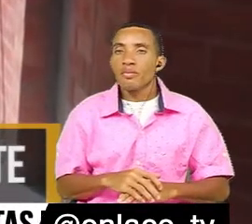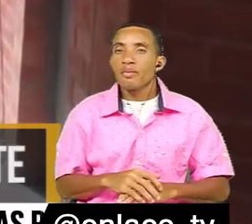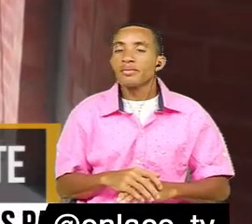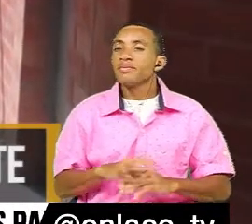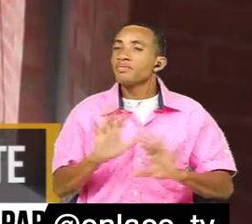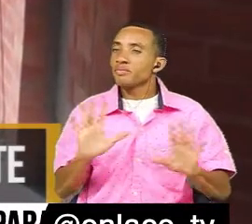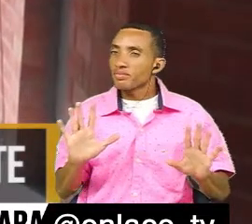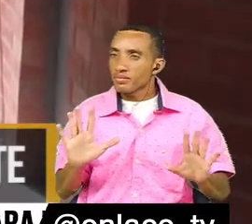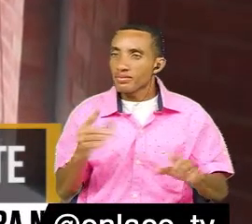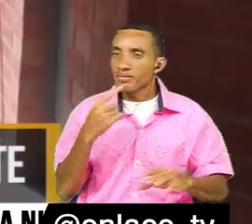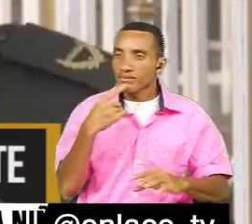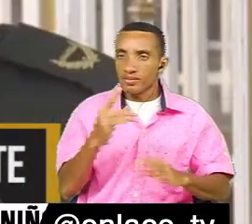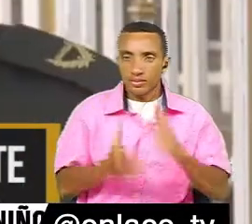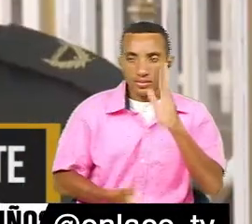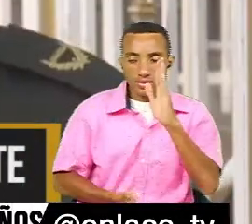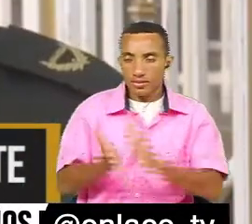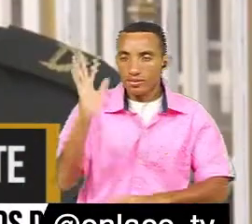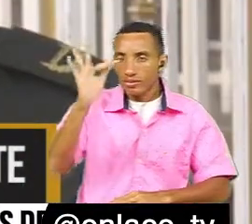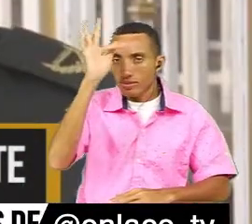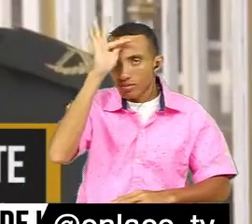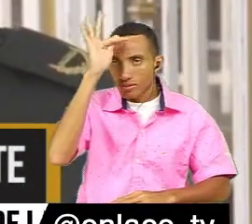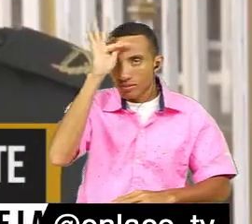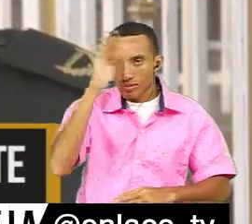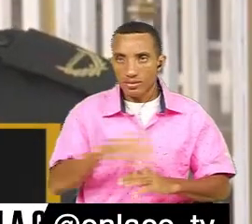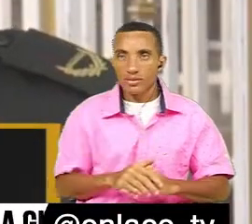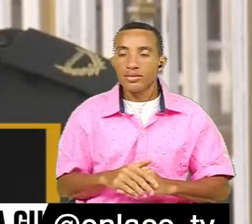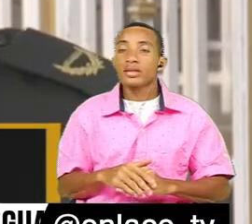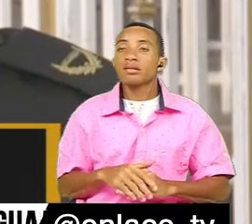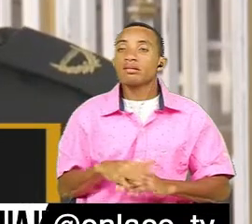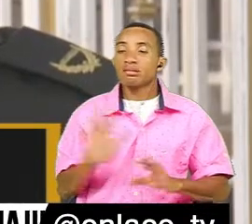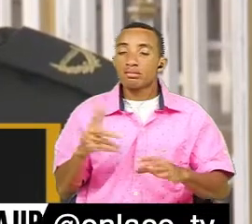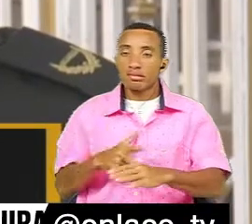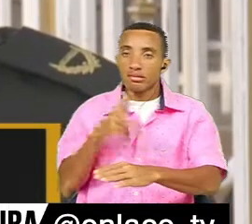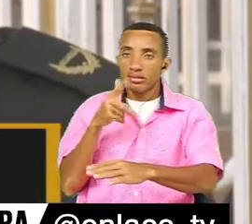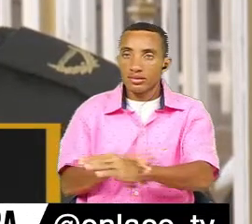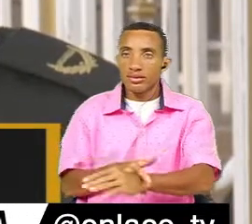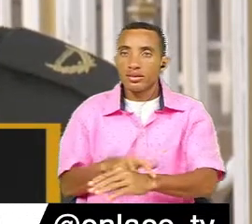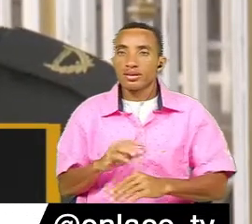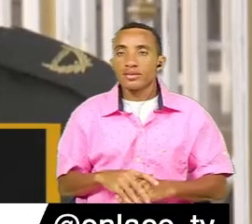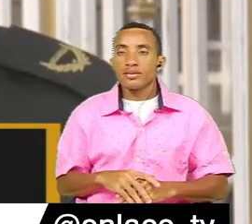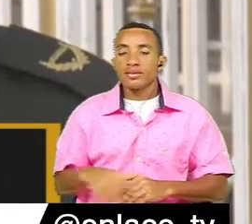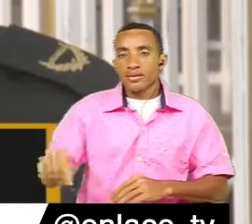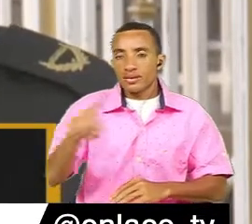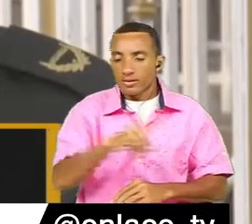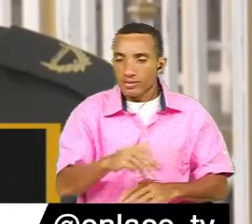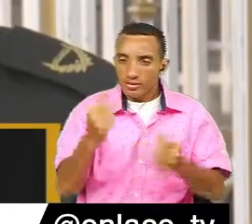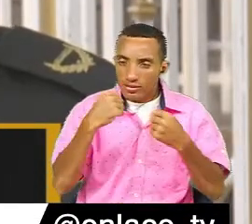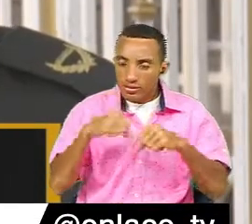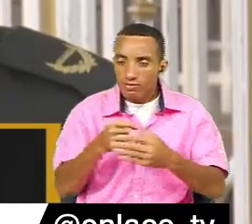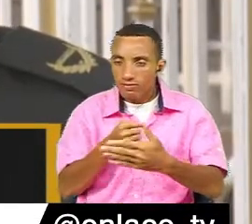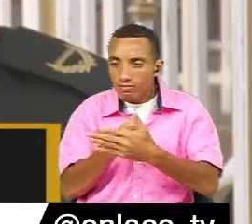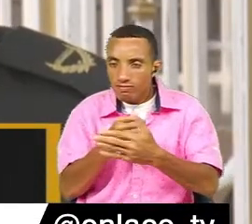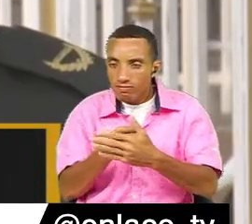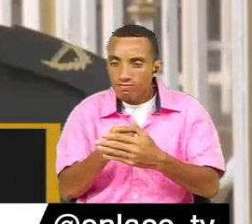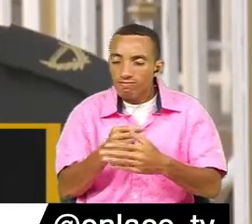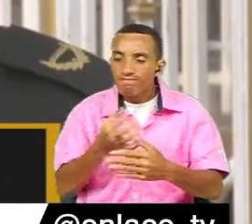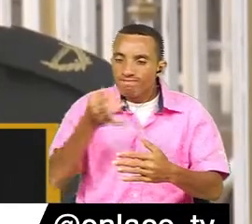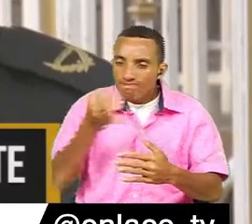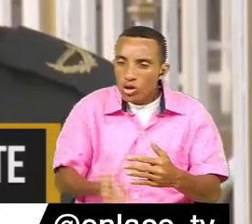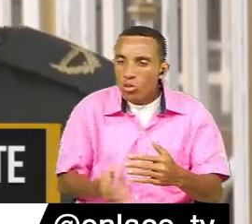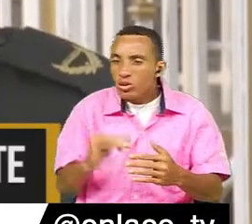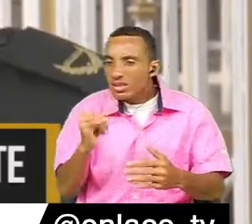a un centro asistencial. Hasta el momento pues es una agresión que se presenta, estamos tratando pues de esclarecer ahí estos hechos,